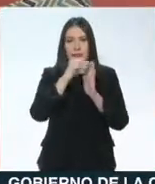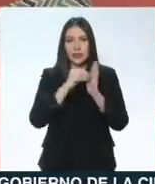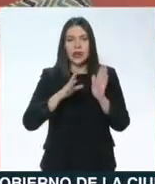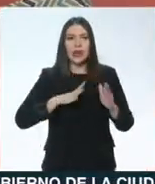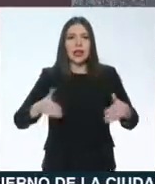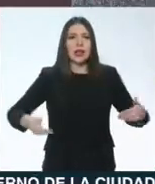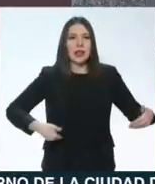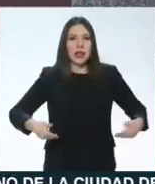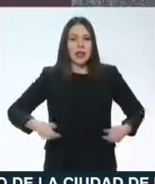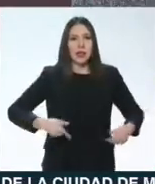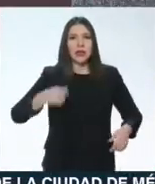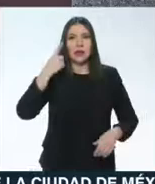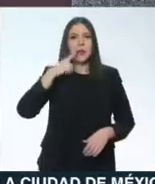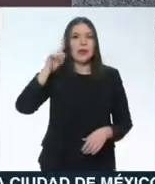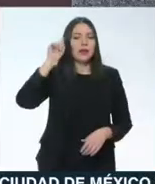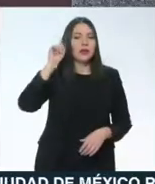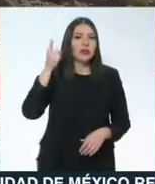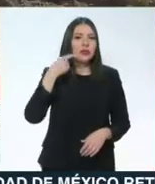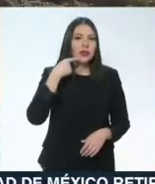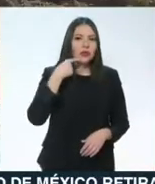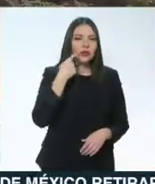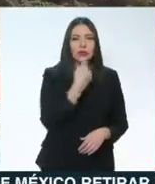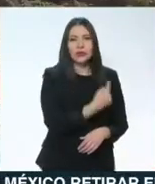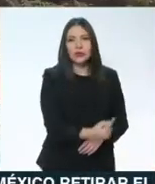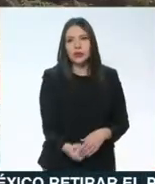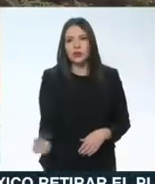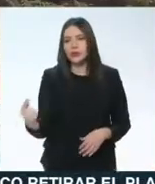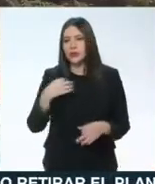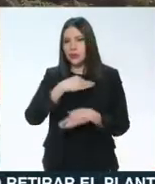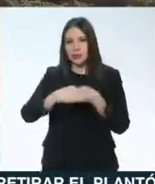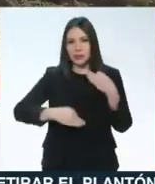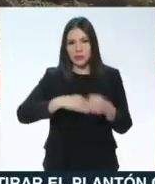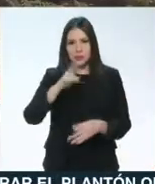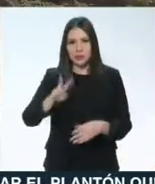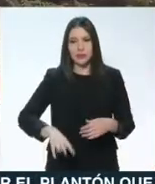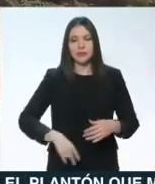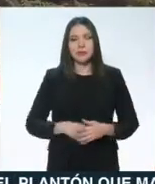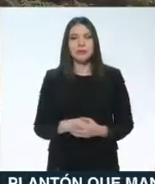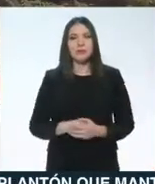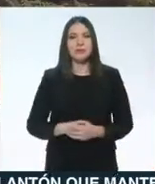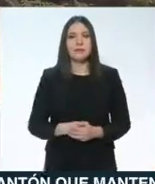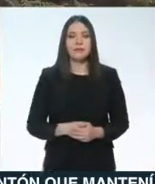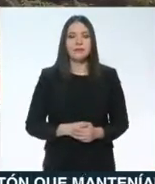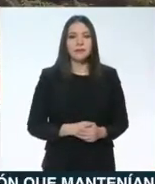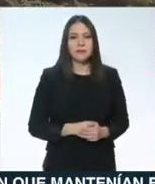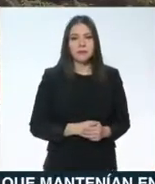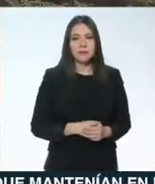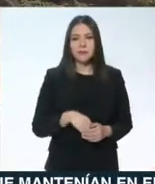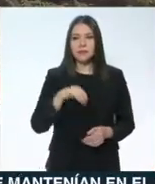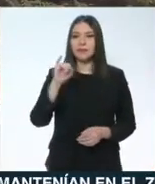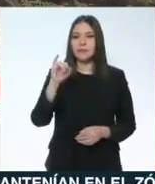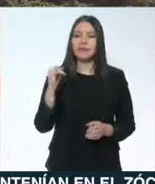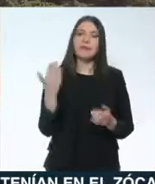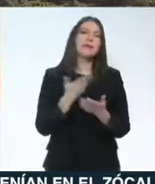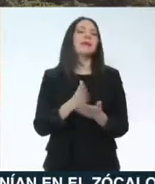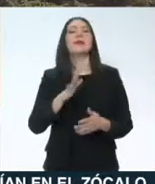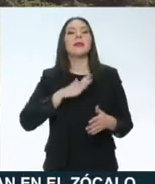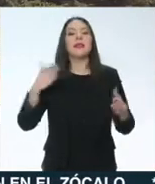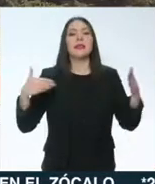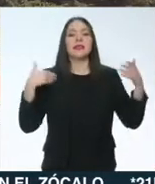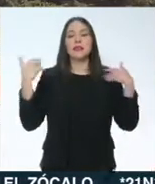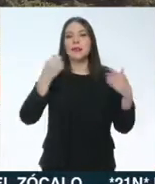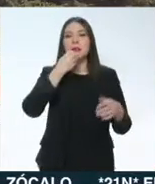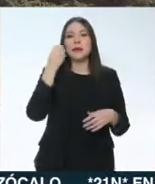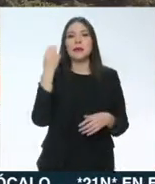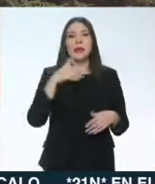¿no decías? Para los más pequeños, para todos. Exacto, de hecho esto es importante, ya que lo mencionas. Vamos a tener una celebración fantástica en el Teatro de la